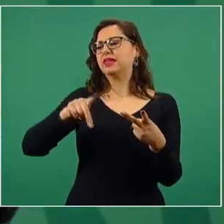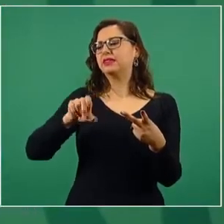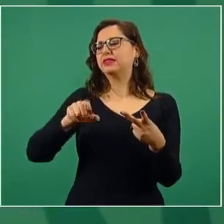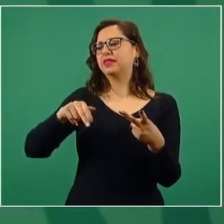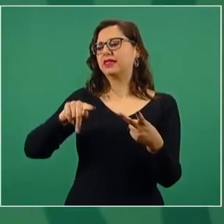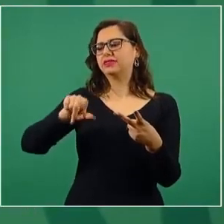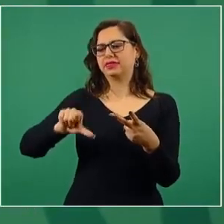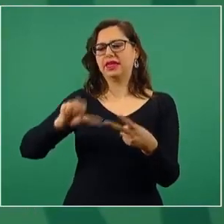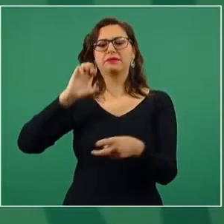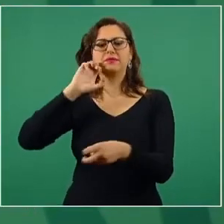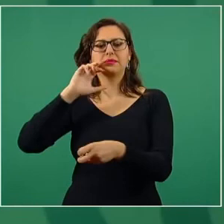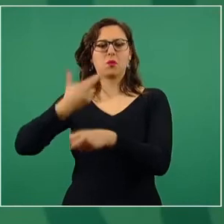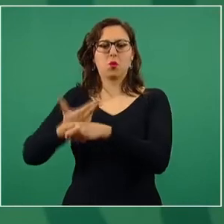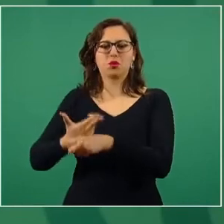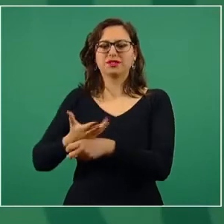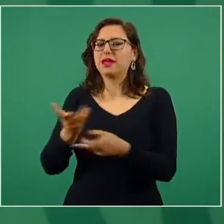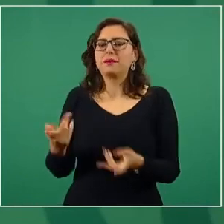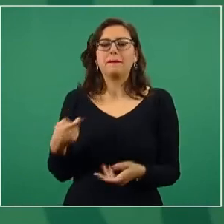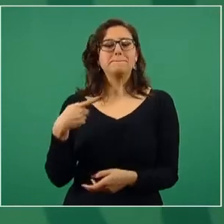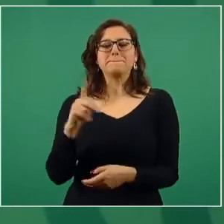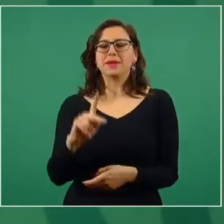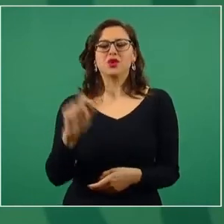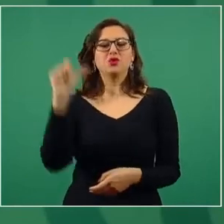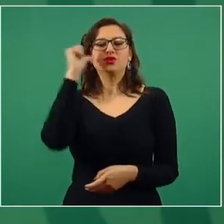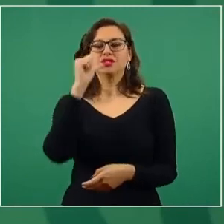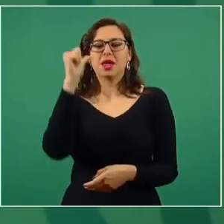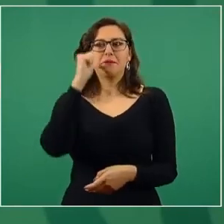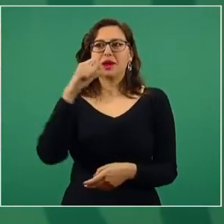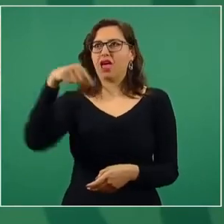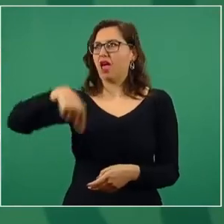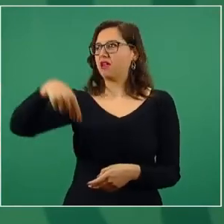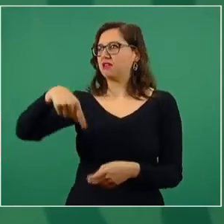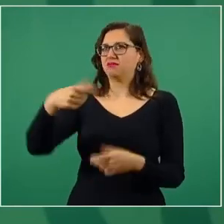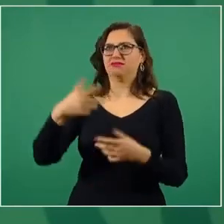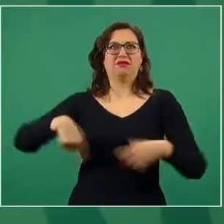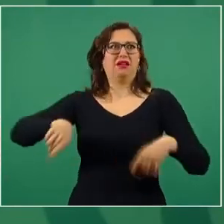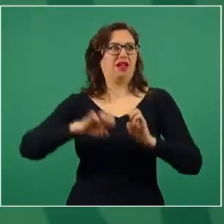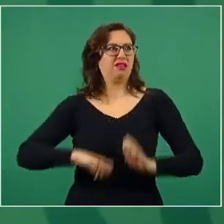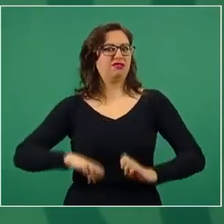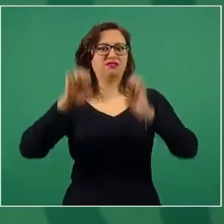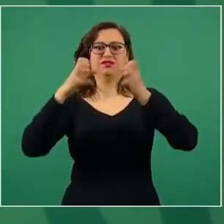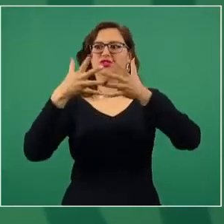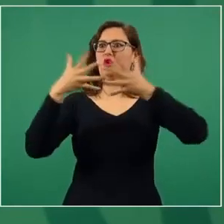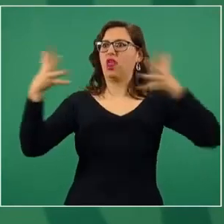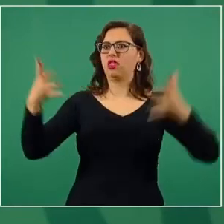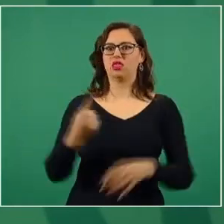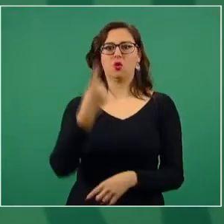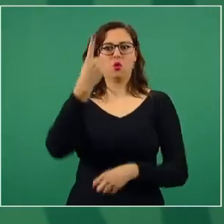pero siempre ha habido alguien encargado de cuidar